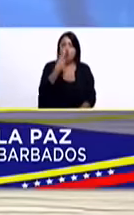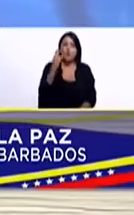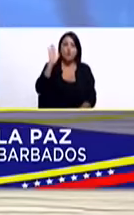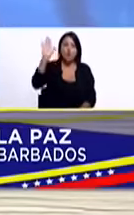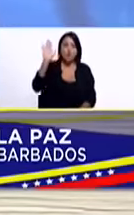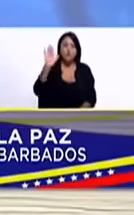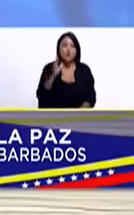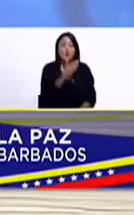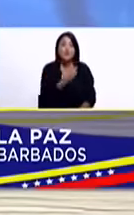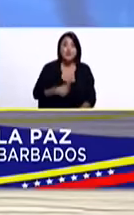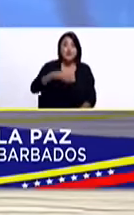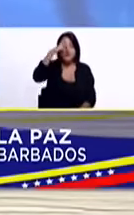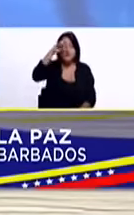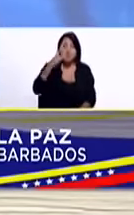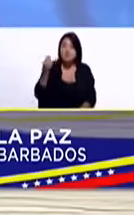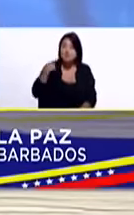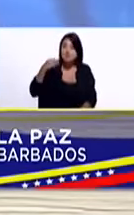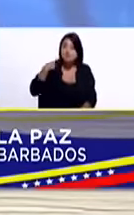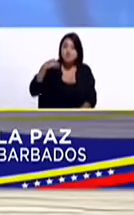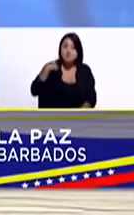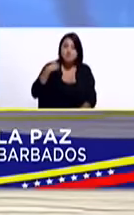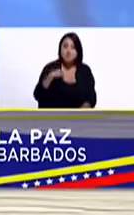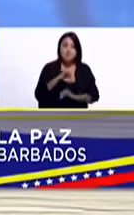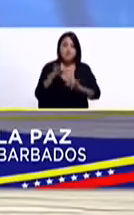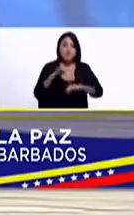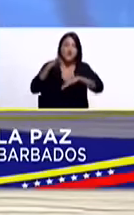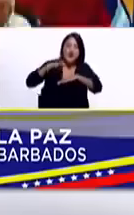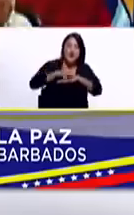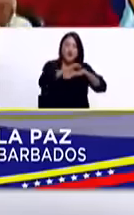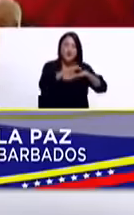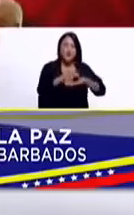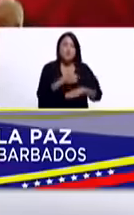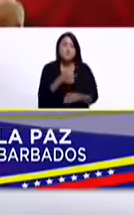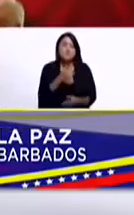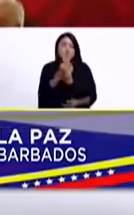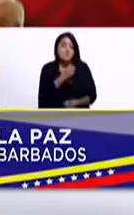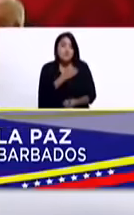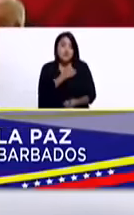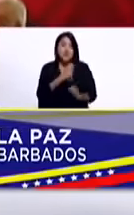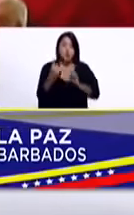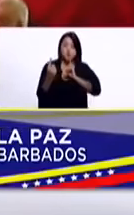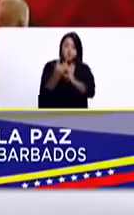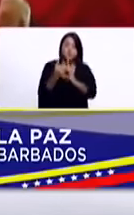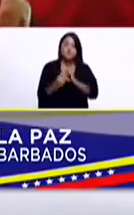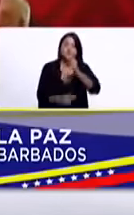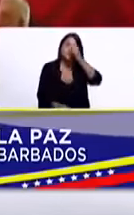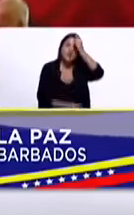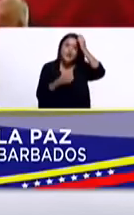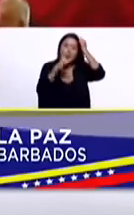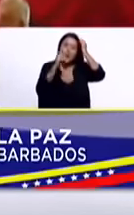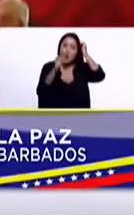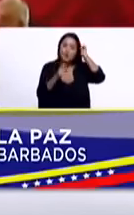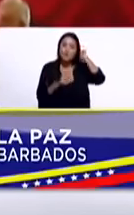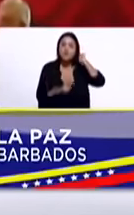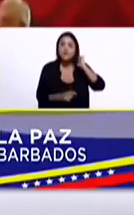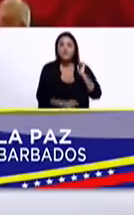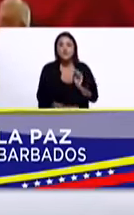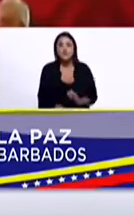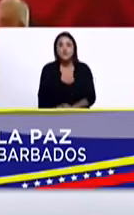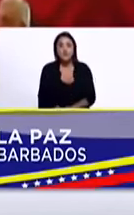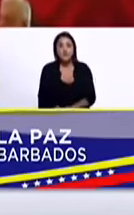presidente López Obrador. Él me dijo, cuando me despidió en el aeropuerto, me dijo, Nicolás, él me dice,